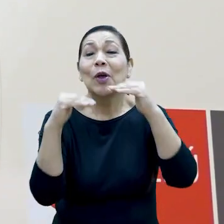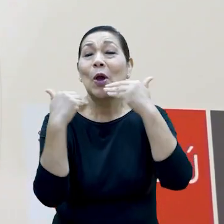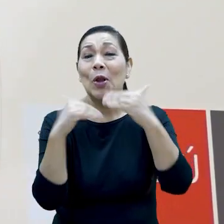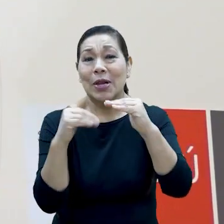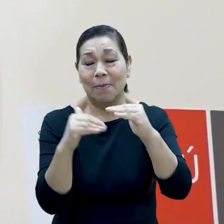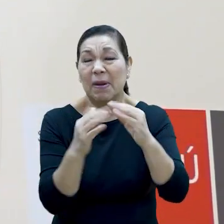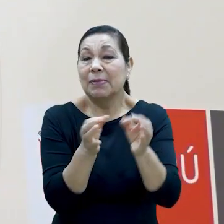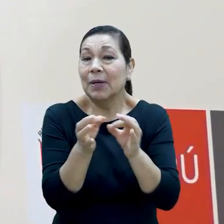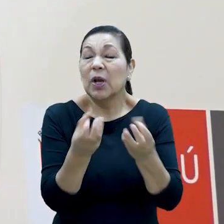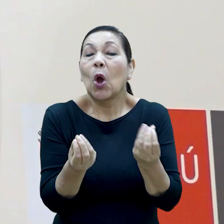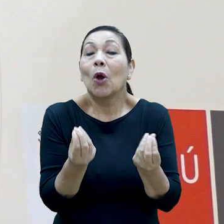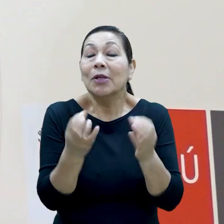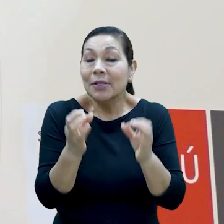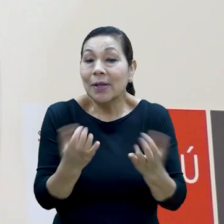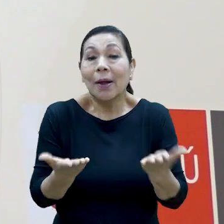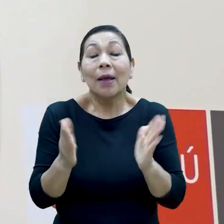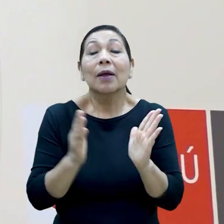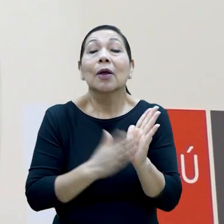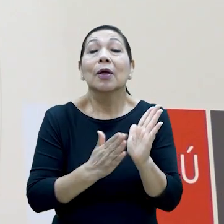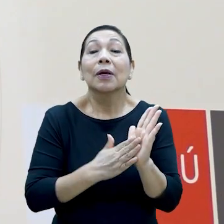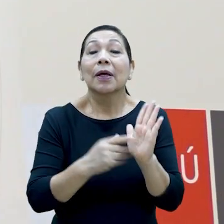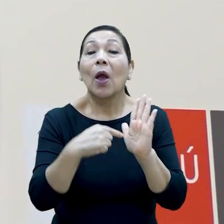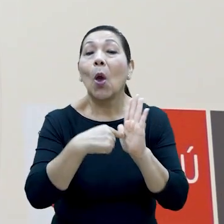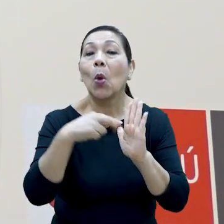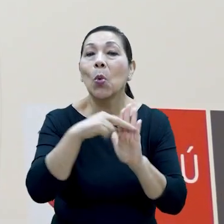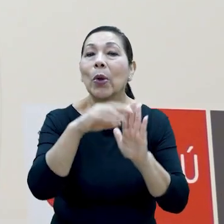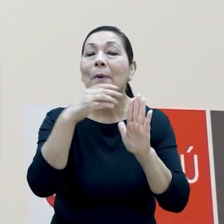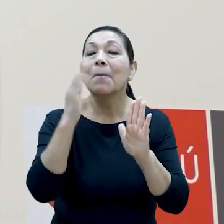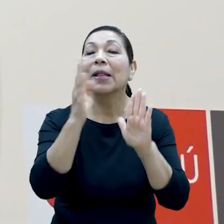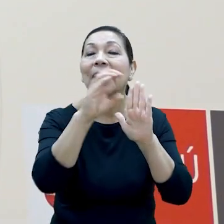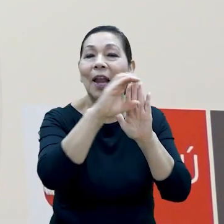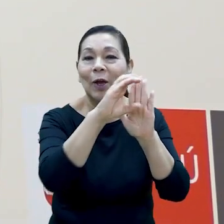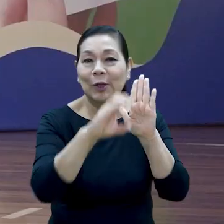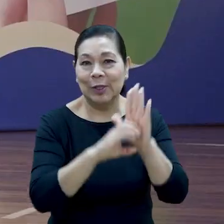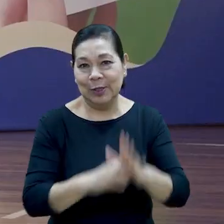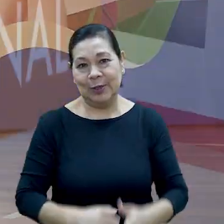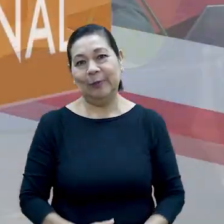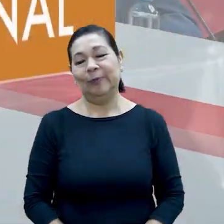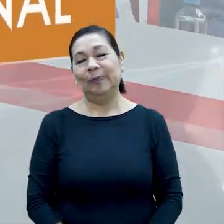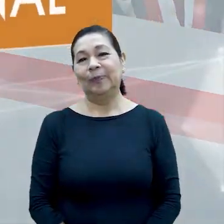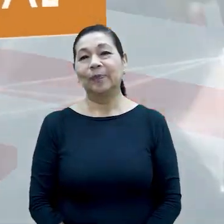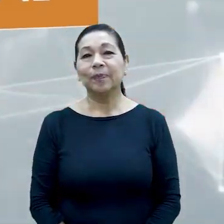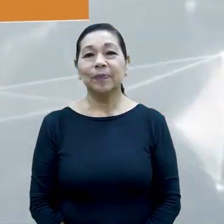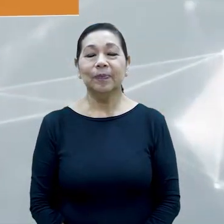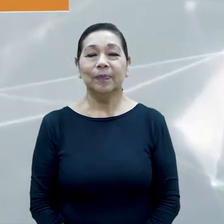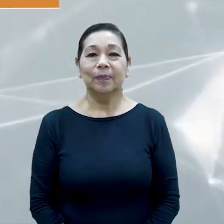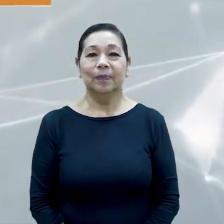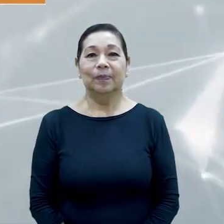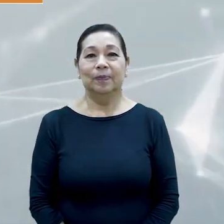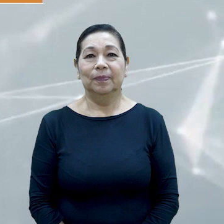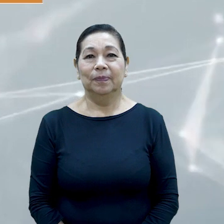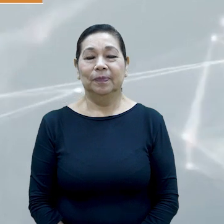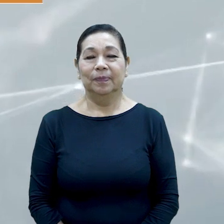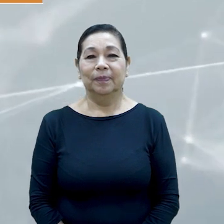estos límites explícitos o implícitos están señalados en nuestra Constitución.